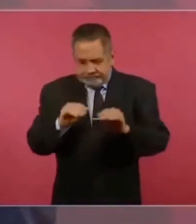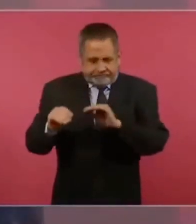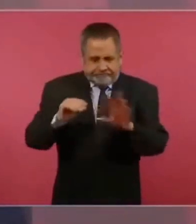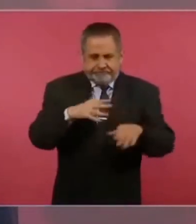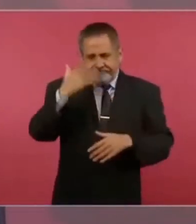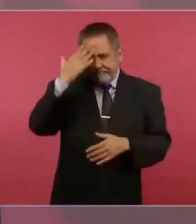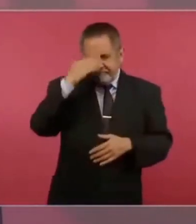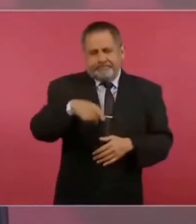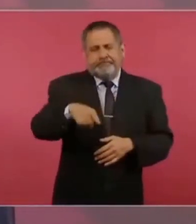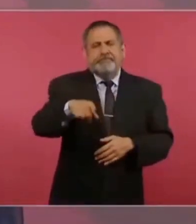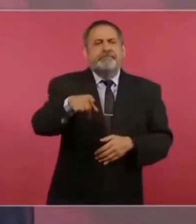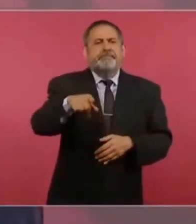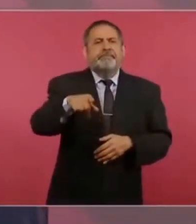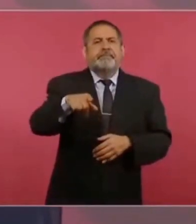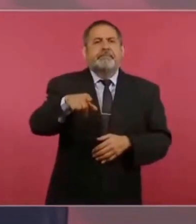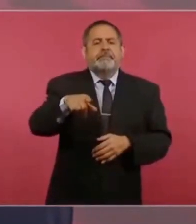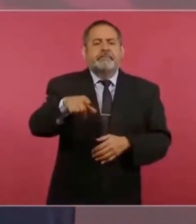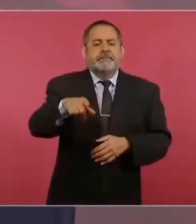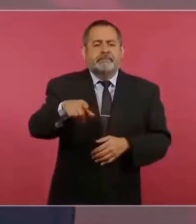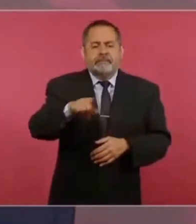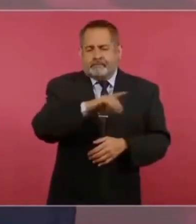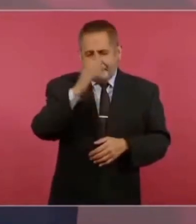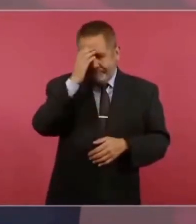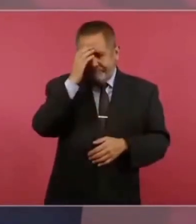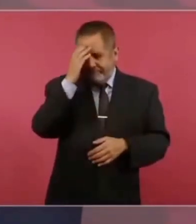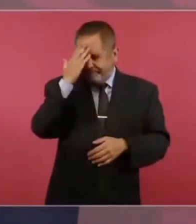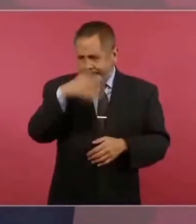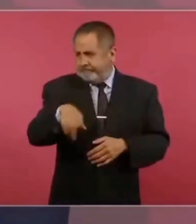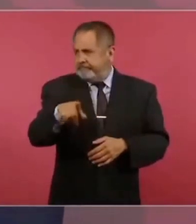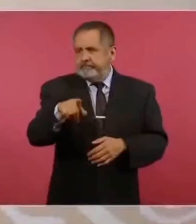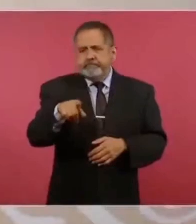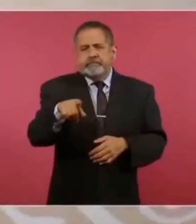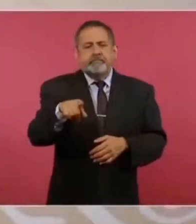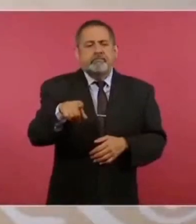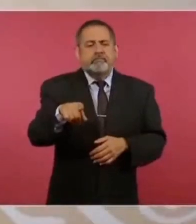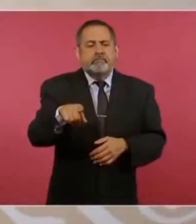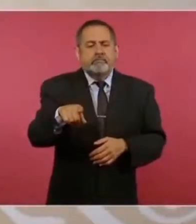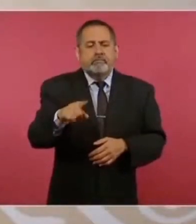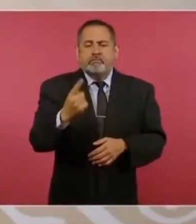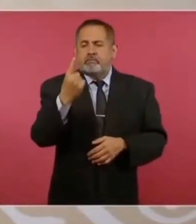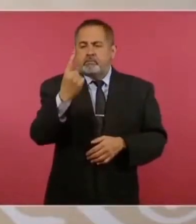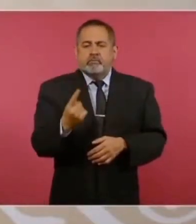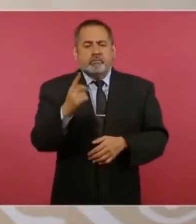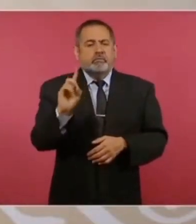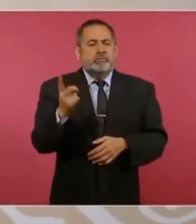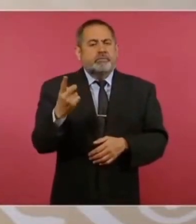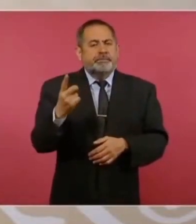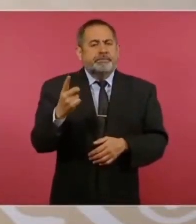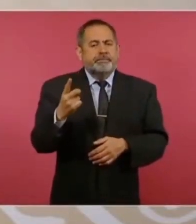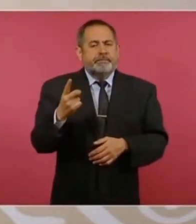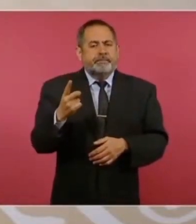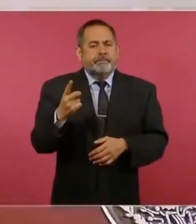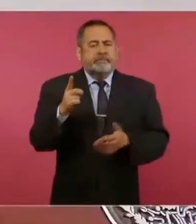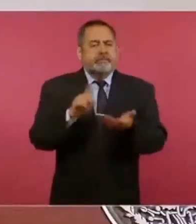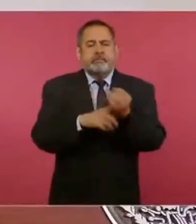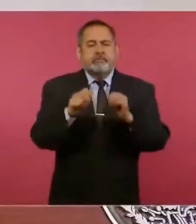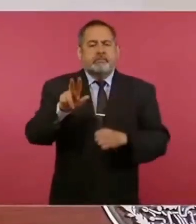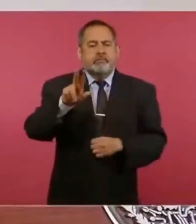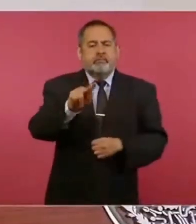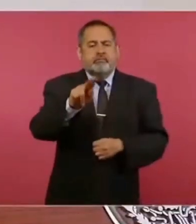más que razones, que ustedes ya conocen, el primero de diciembre del